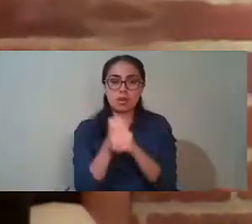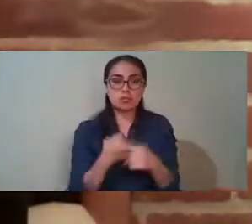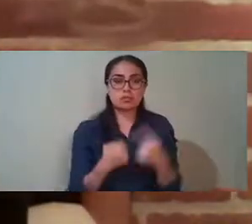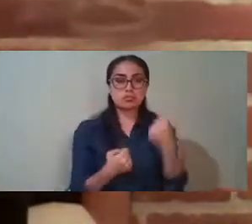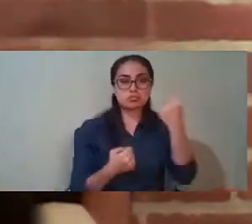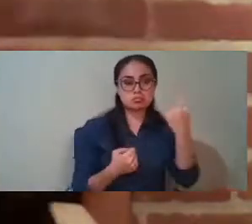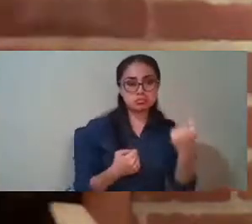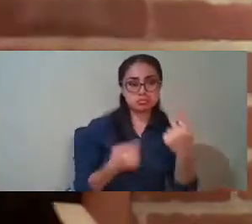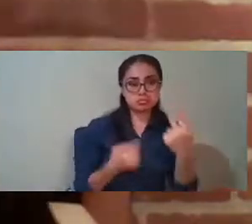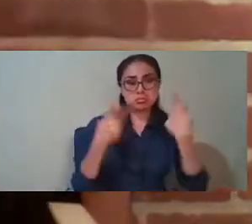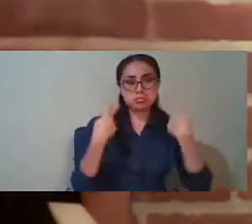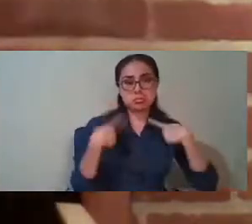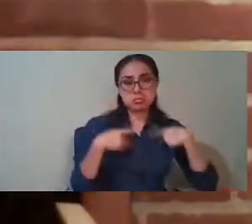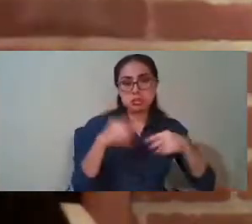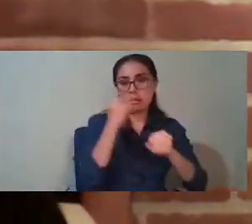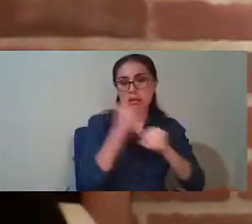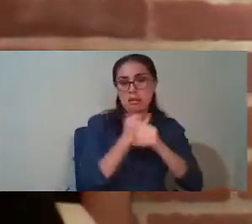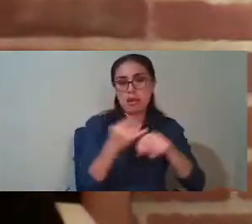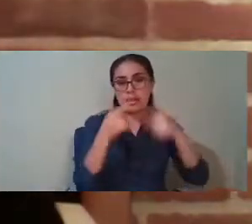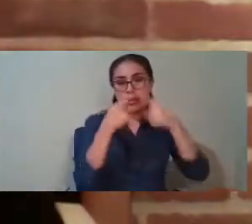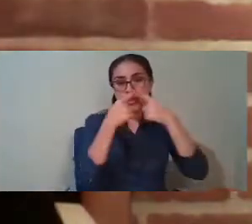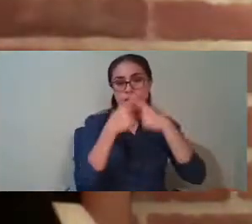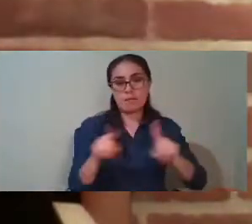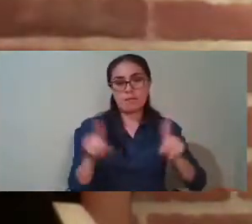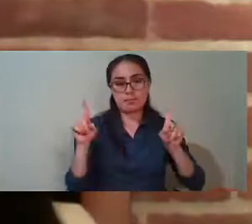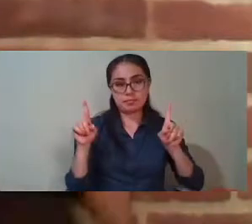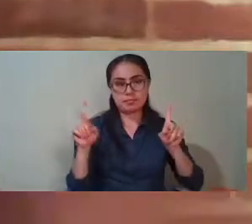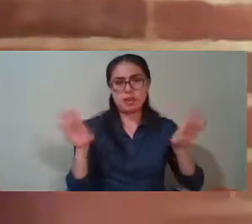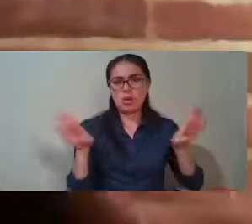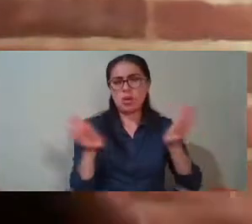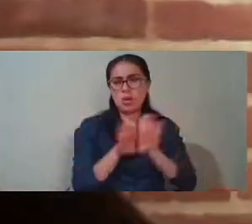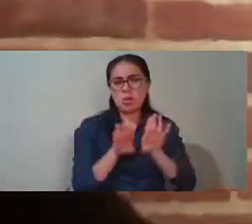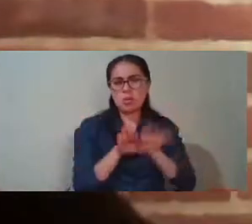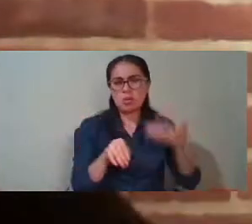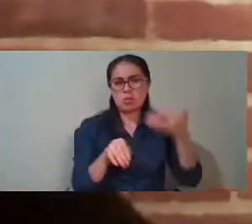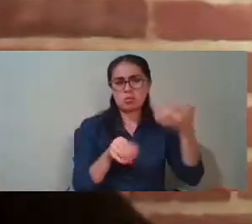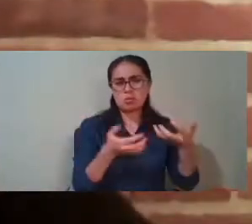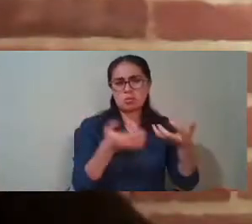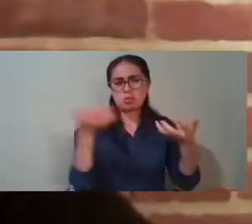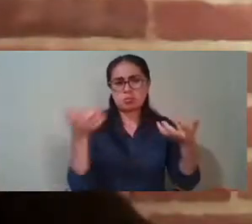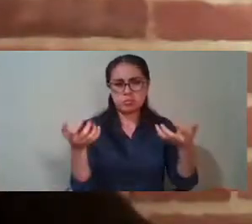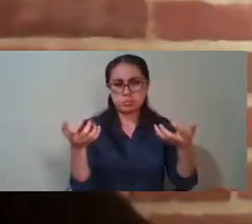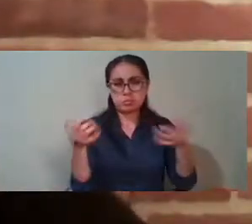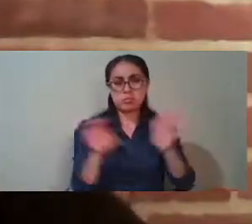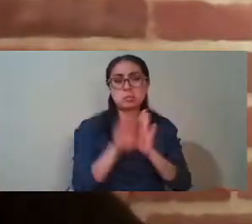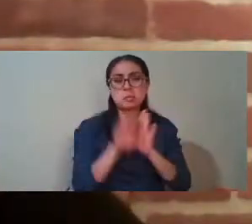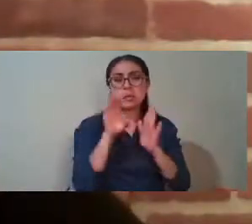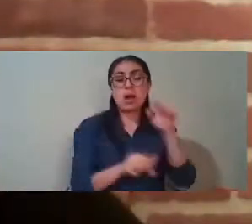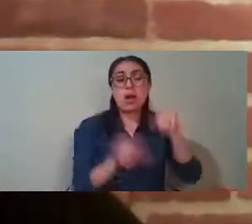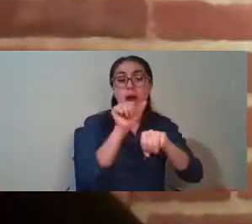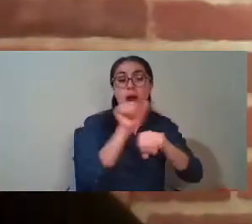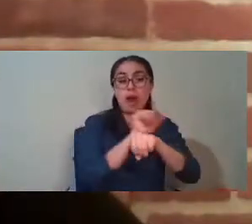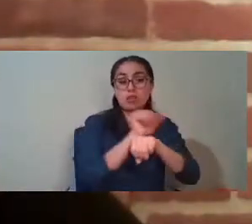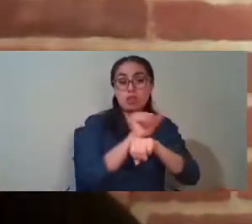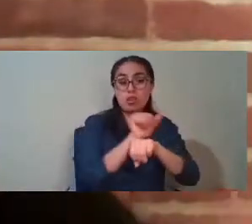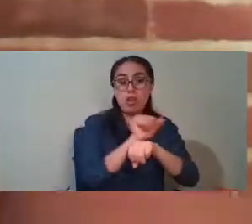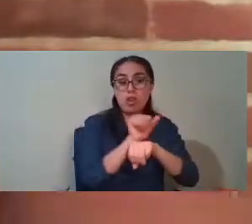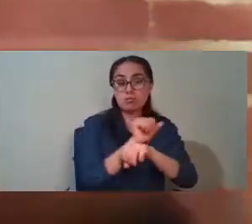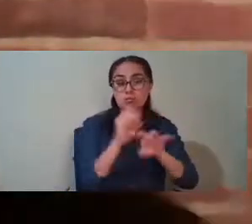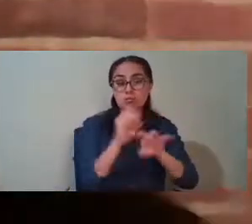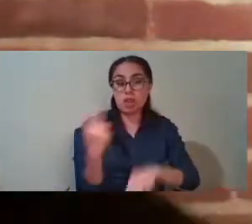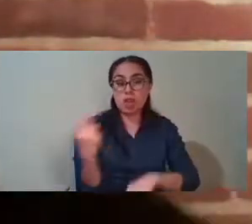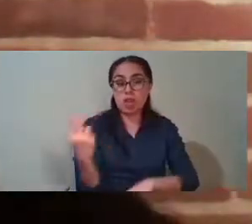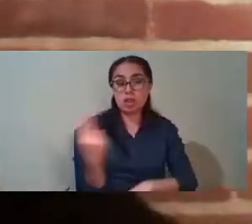personaje. ¿Cómo lo dividimos? Y entonces empezamos a jugar. Los actores al principio comenzaron a buscar, yo